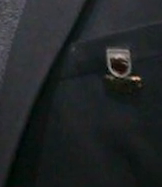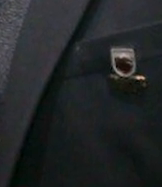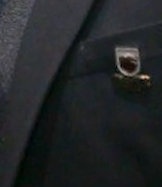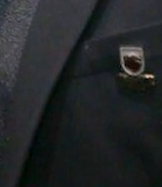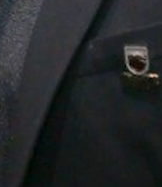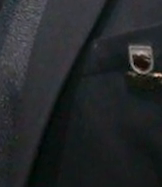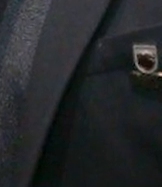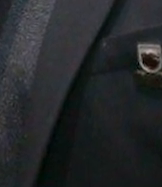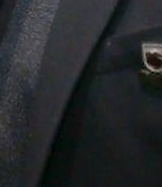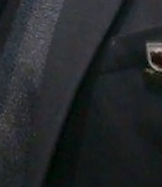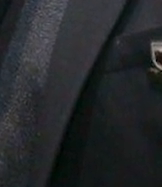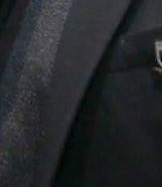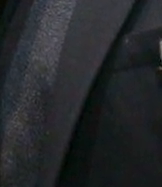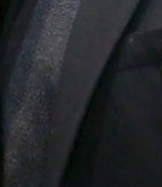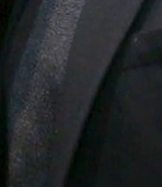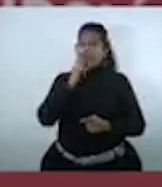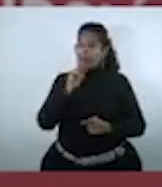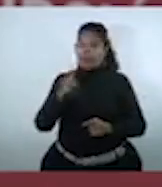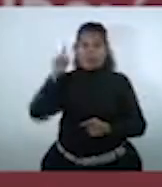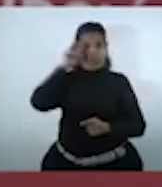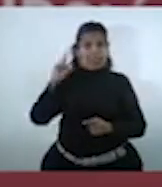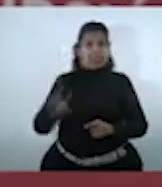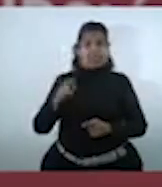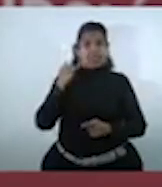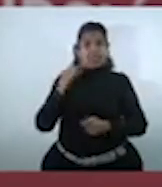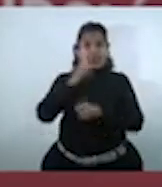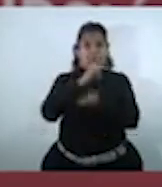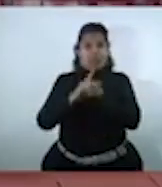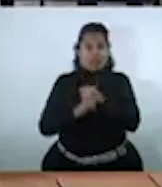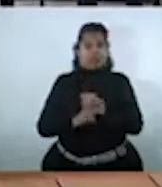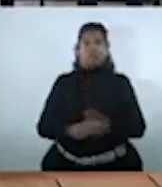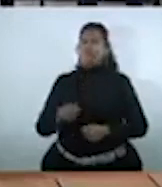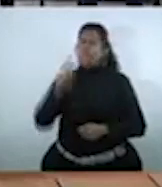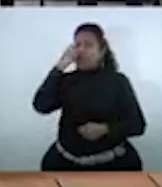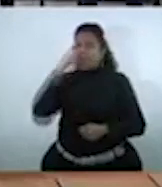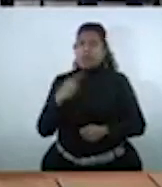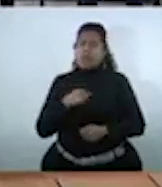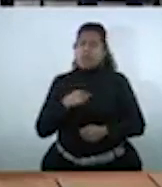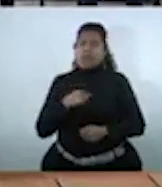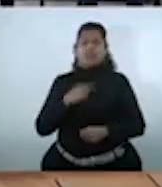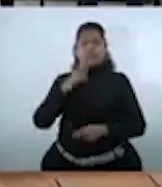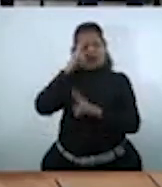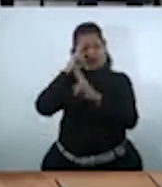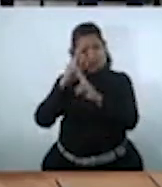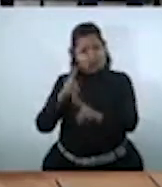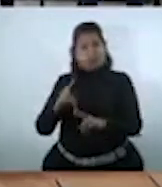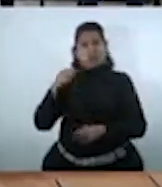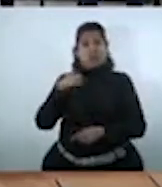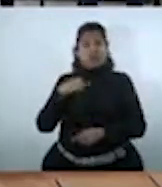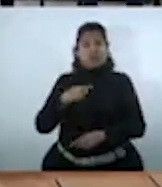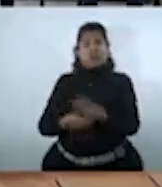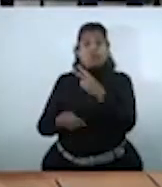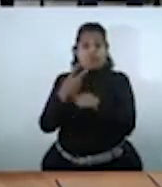superfluos y suntuosos, señaló el mandatario. Es un honor para mí ser partícipe en este